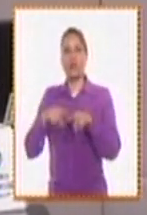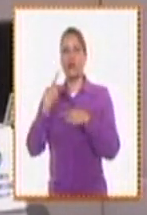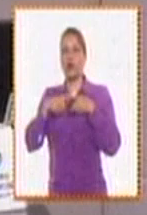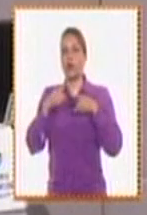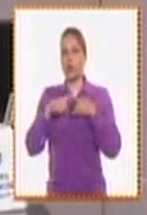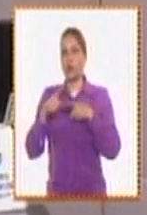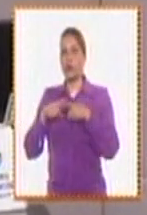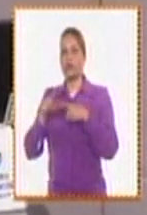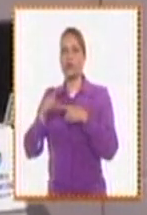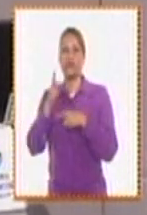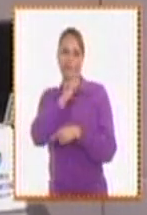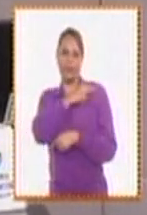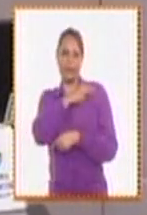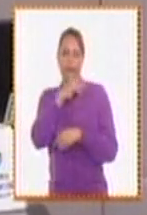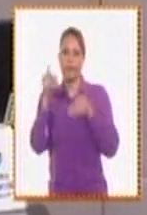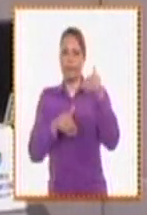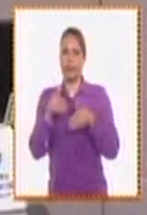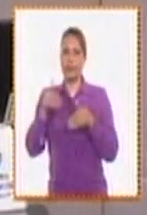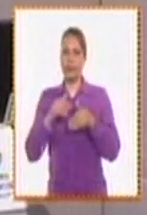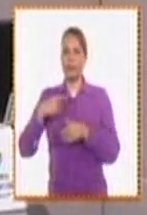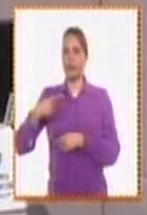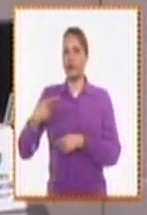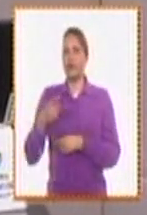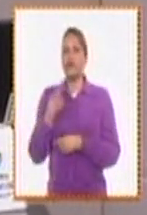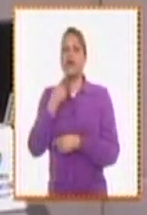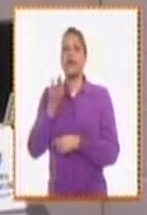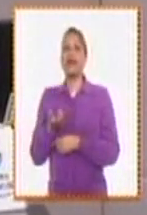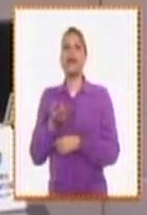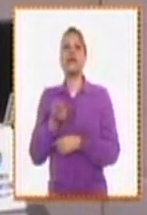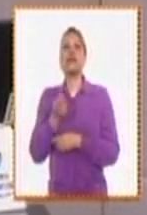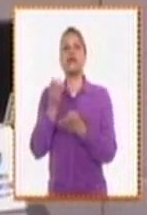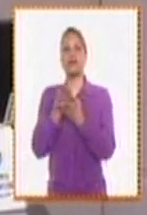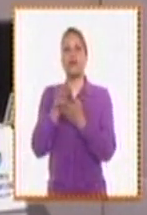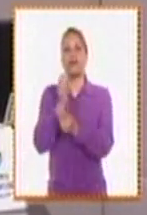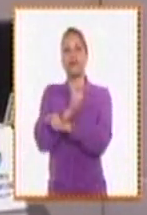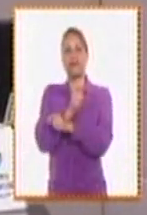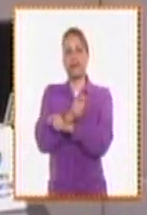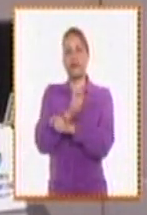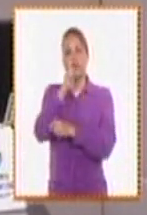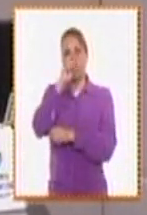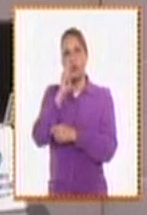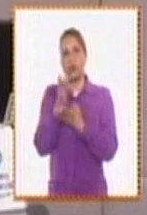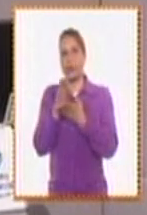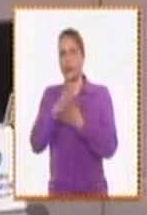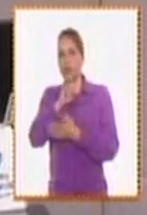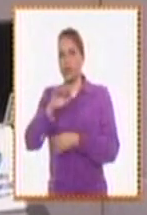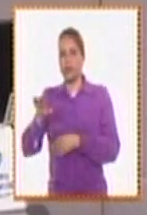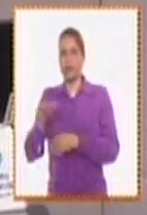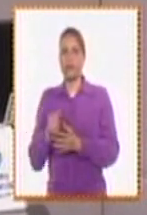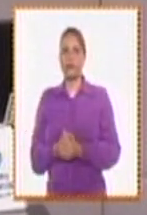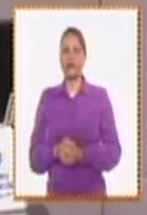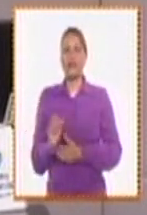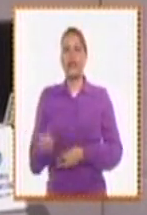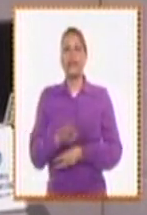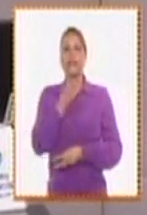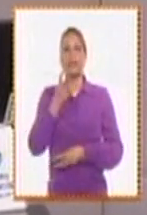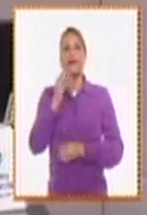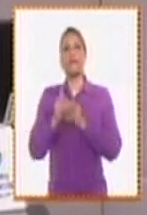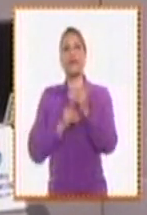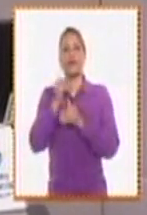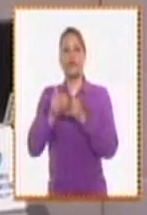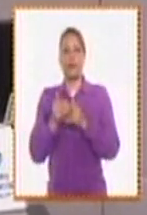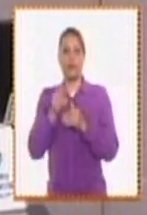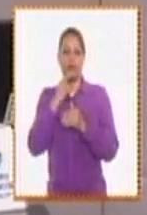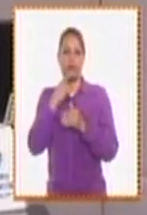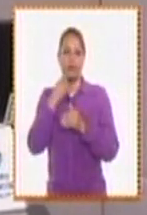actores que participen activamente en la formación de nuestros estudiantes. Por tanto, hay 3 procesos esenciales en la educación que nosotros para este